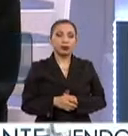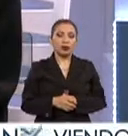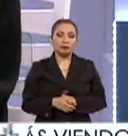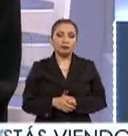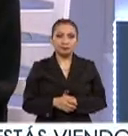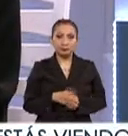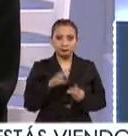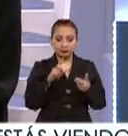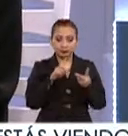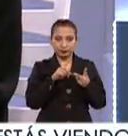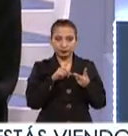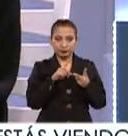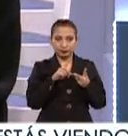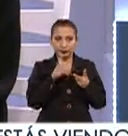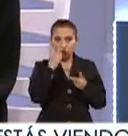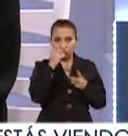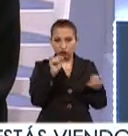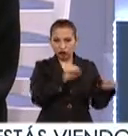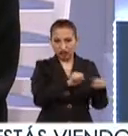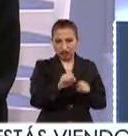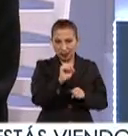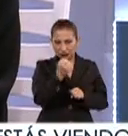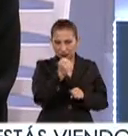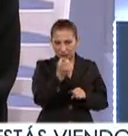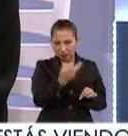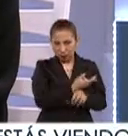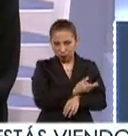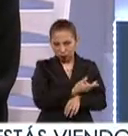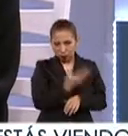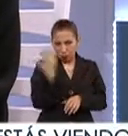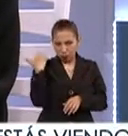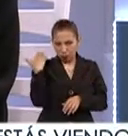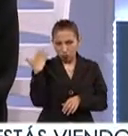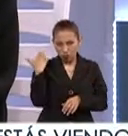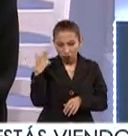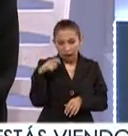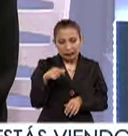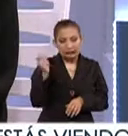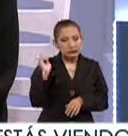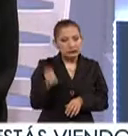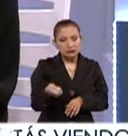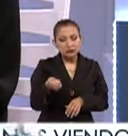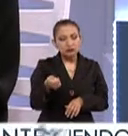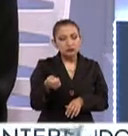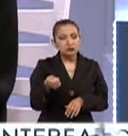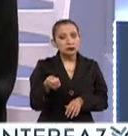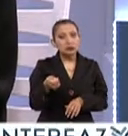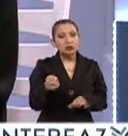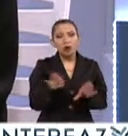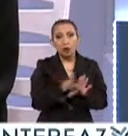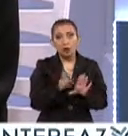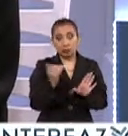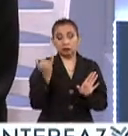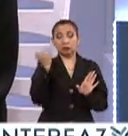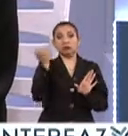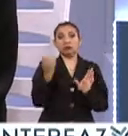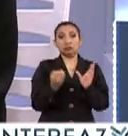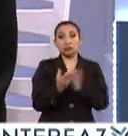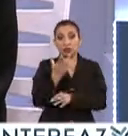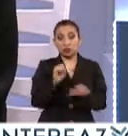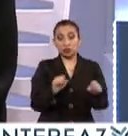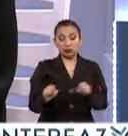Los dos sismos de septiembre han representado un hito en nuestra